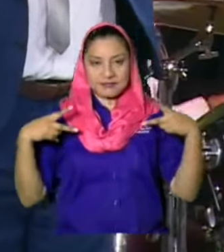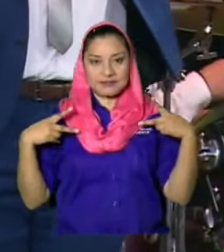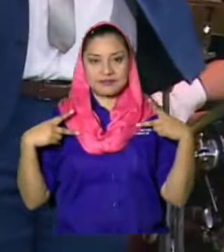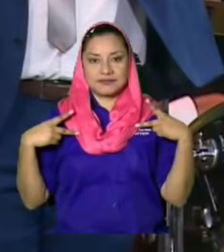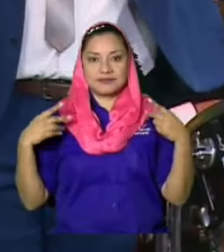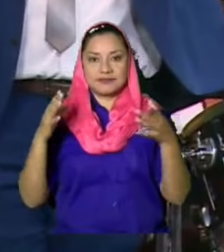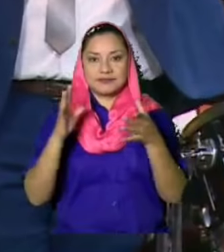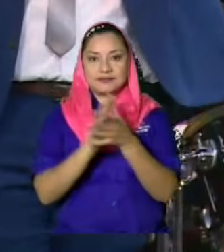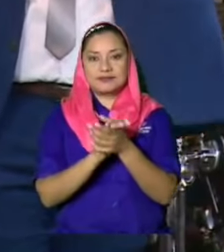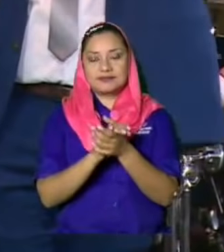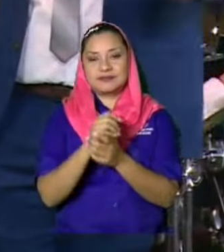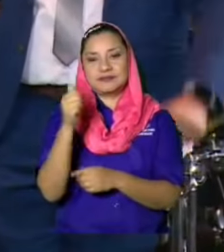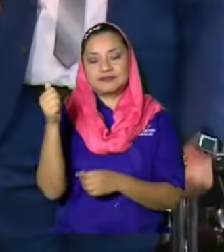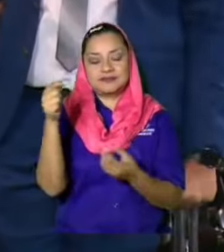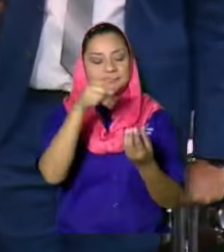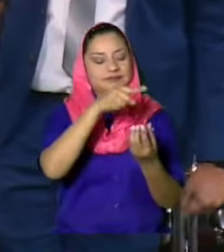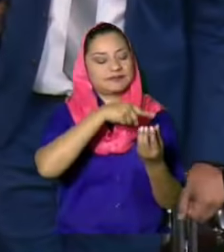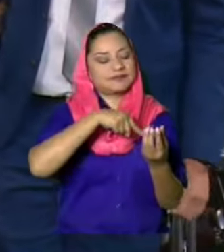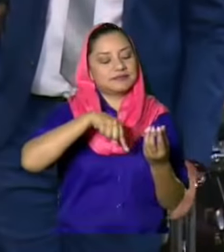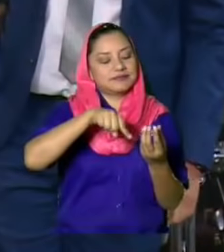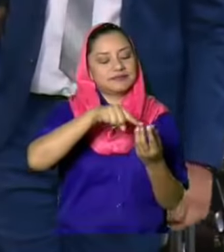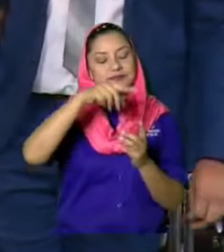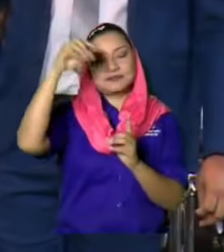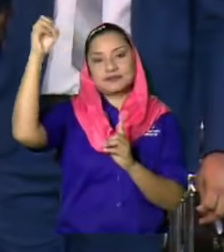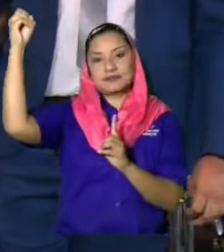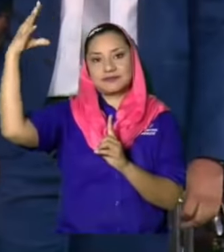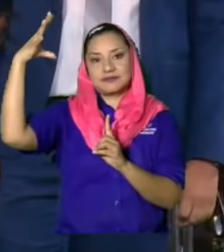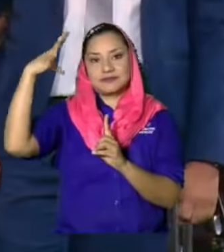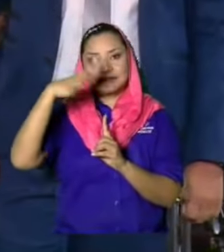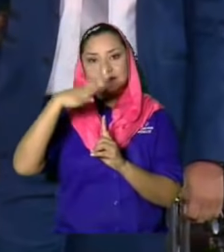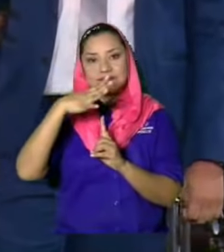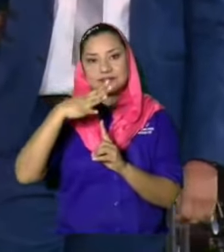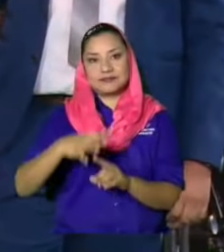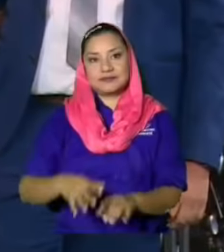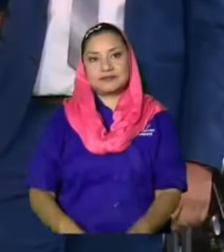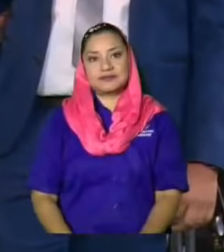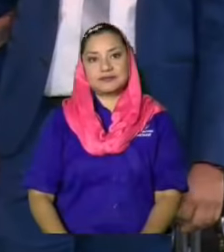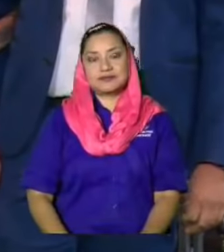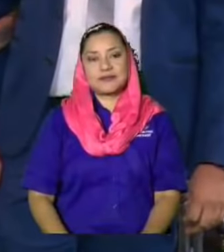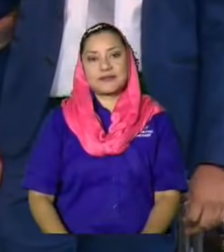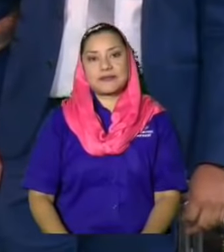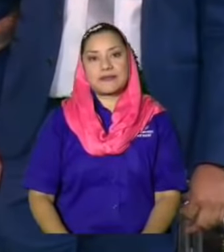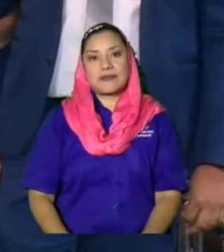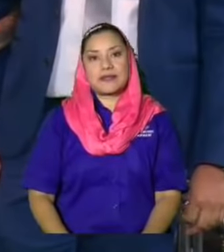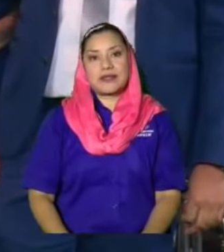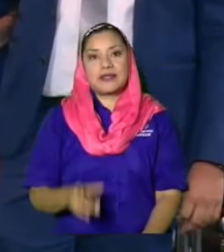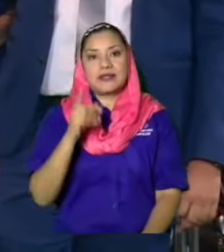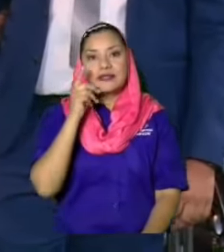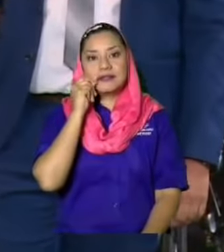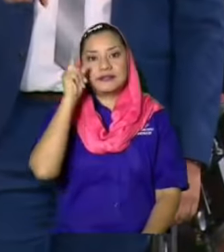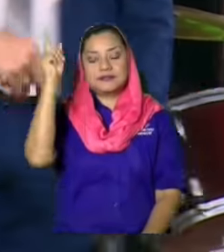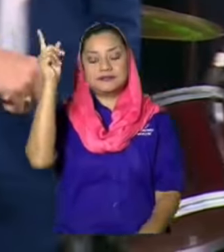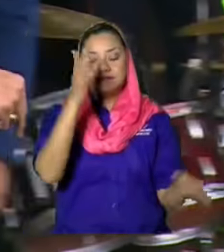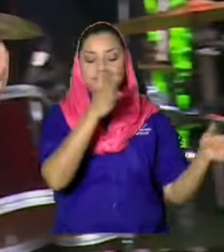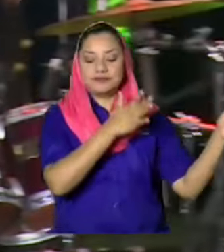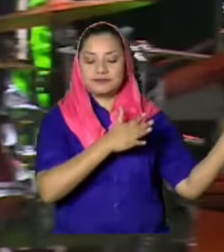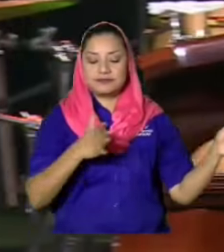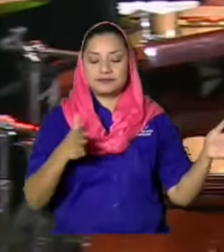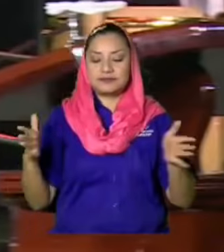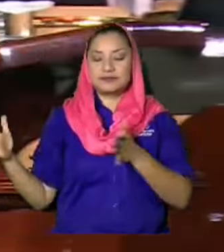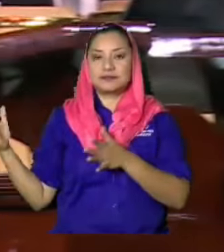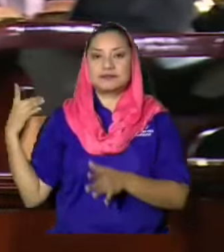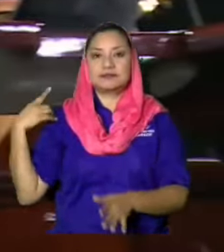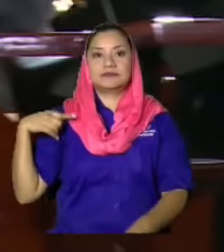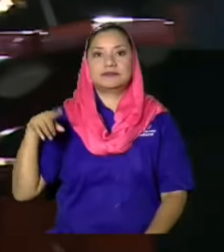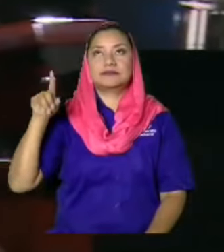tu esposa, por tu familia. Y mientras empiezas a levantar un clamor, yo te digo, el Señor tiene un plan para ti. El